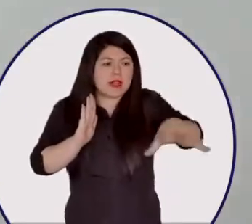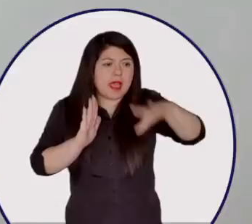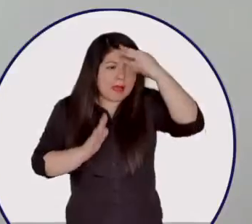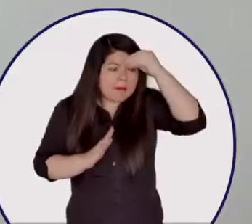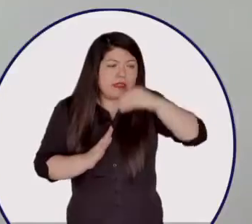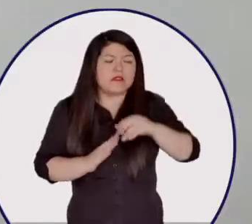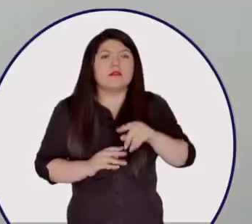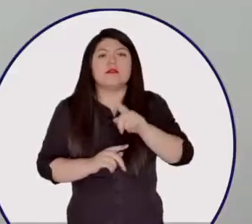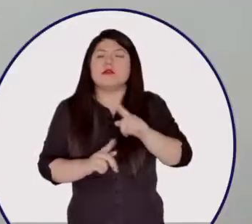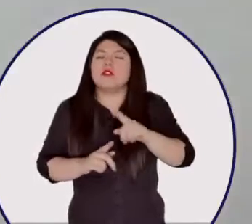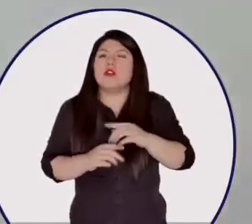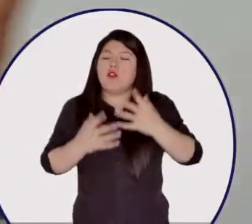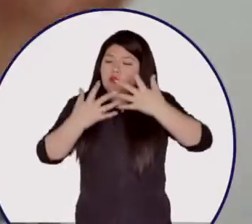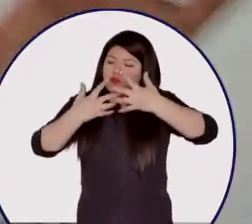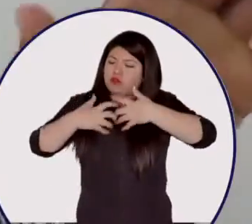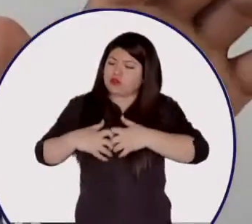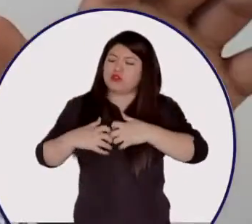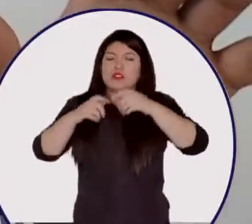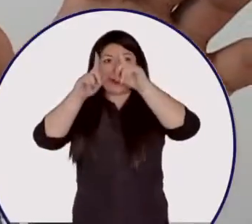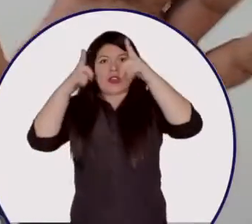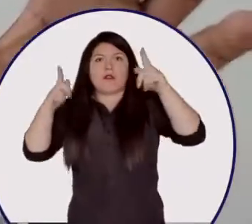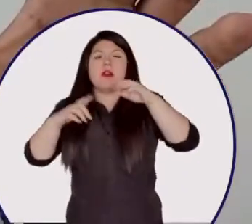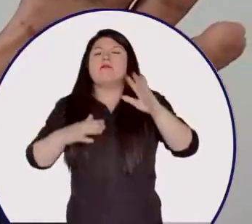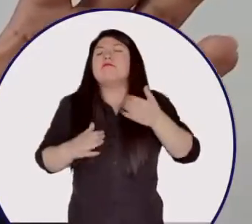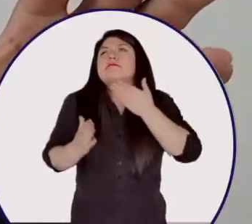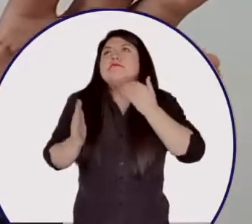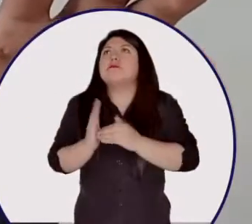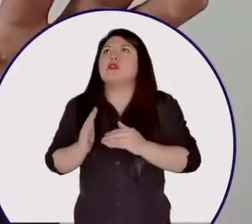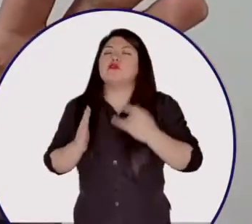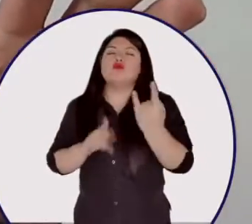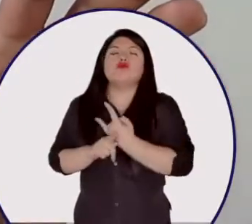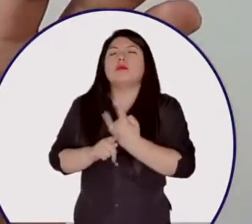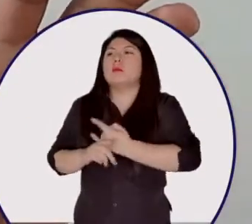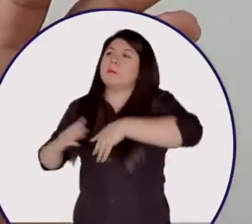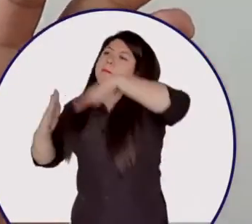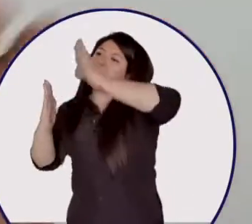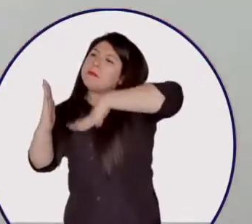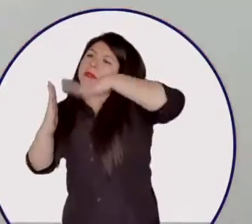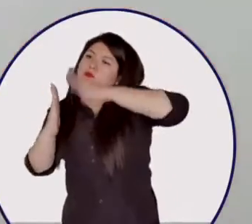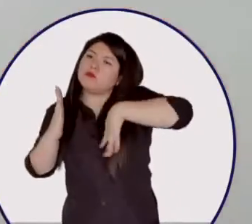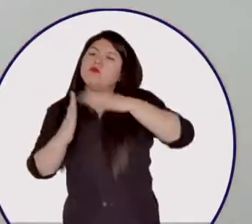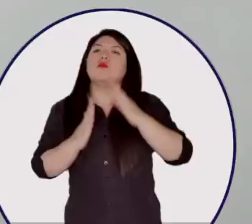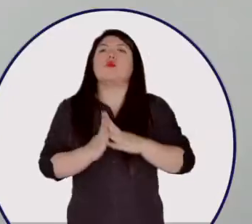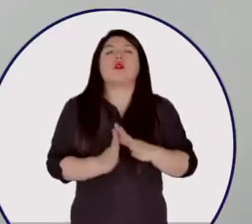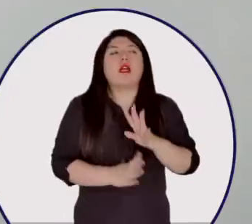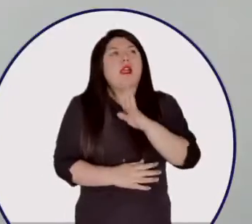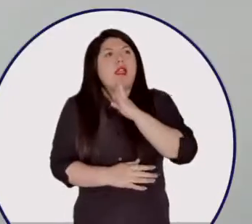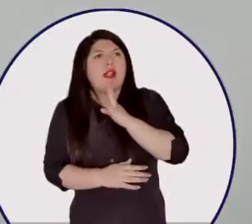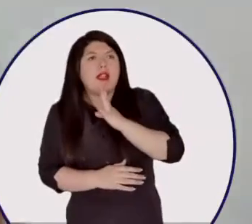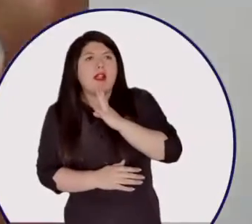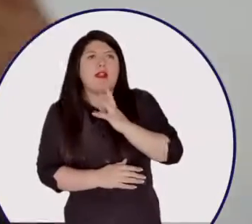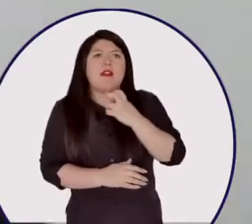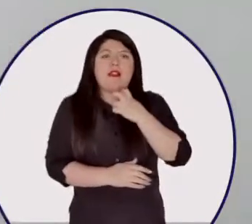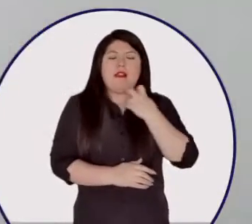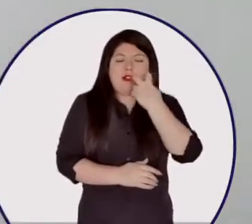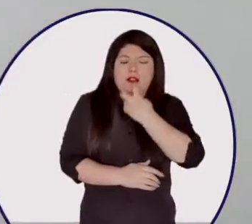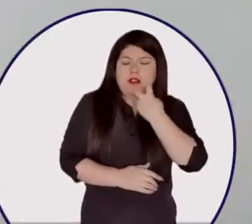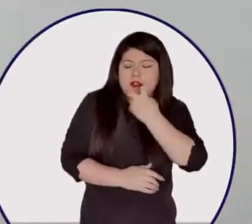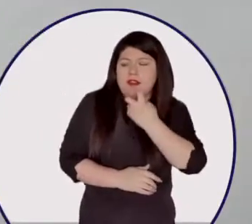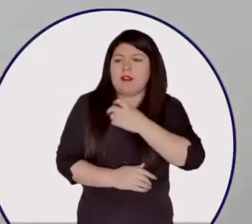funciones que tiene el lenguaje. Y para eso puedo usar la pintura, para eso puedo utilizar la oralidad, para eso puedo utilizar